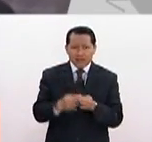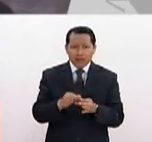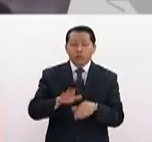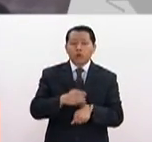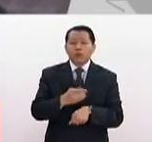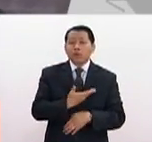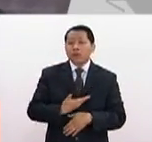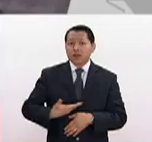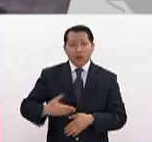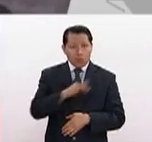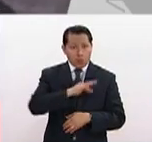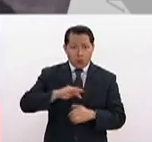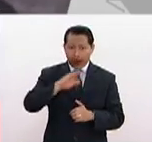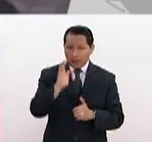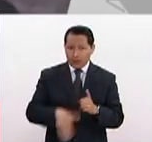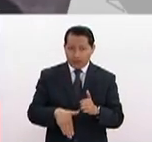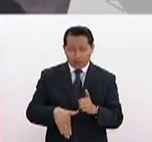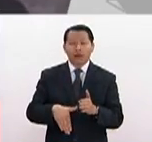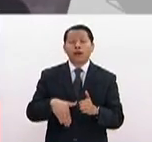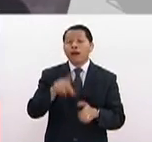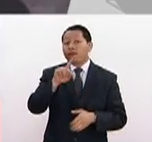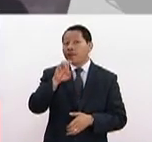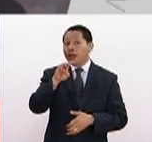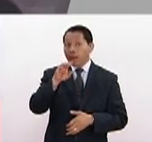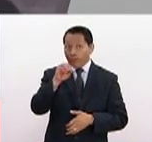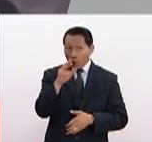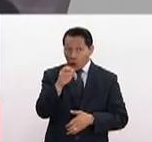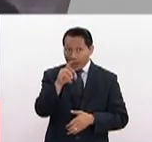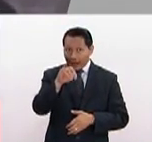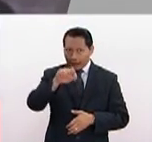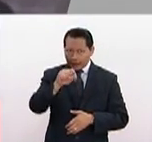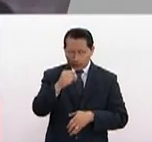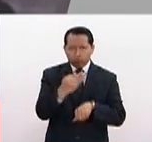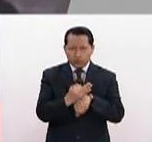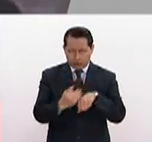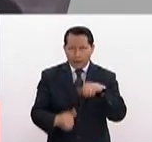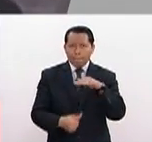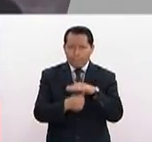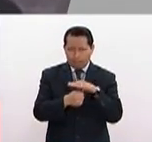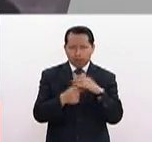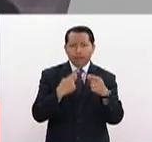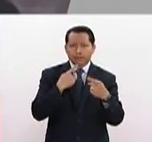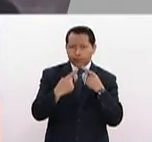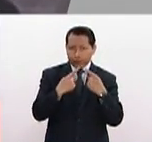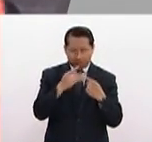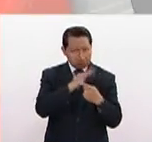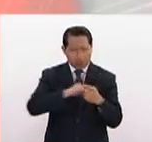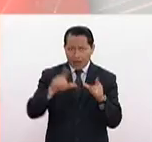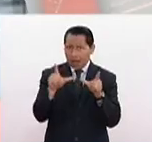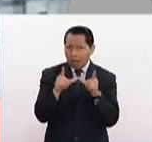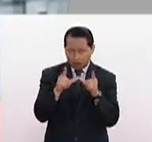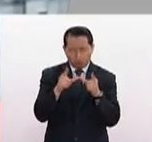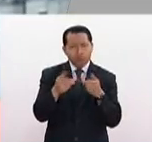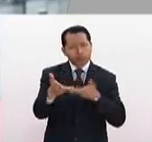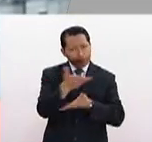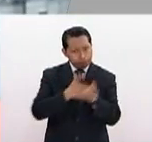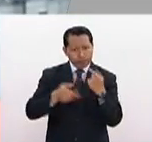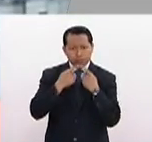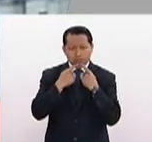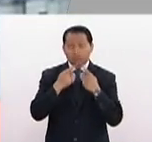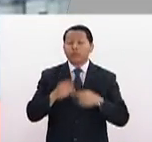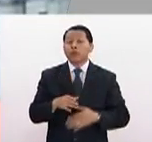puede ponerle fin. Los demócratas estamos en la mesa. Estamos listos para negociar. Los